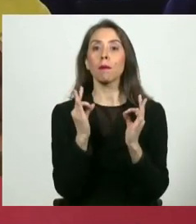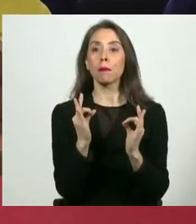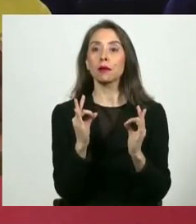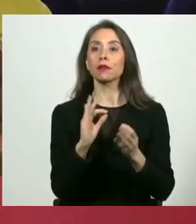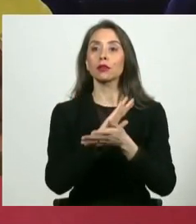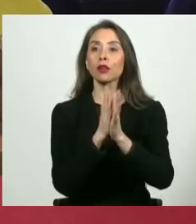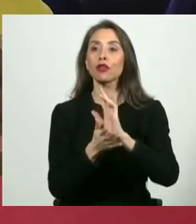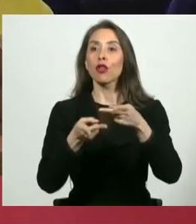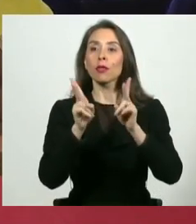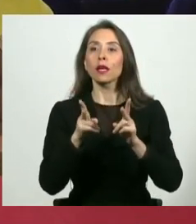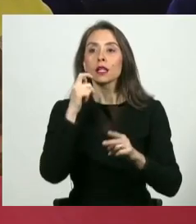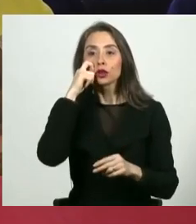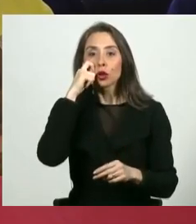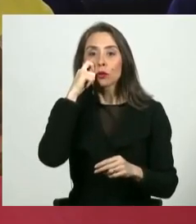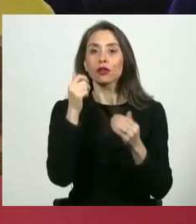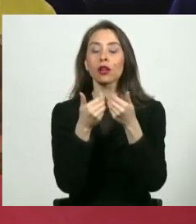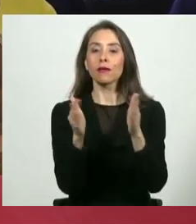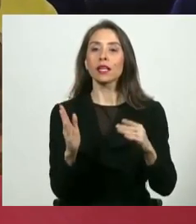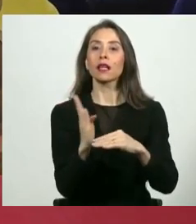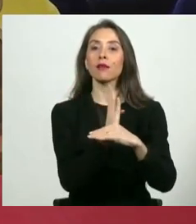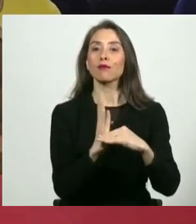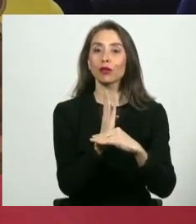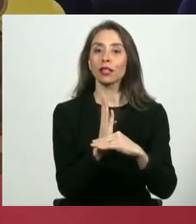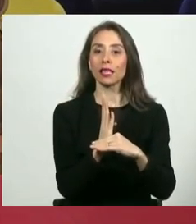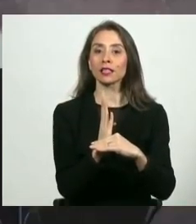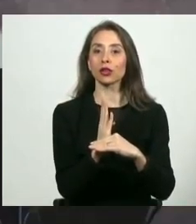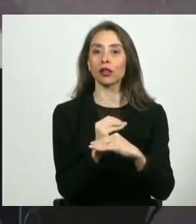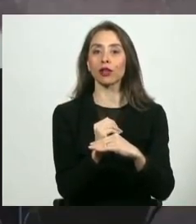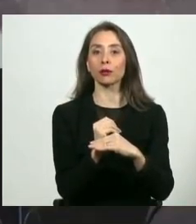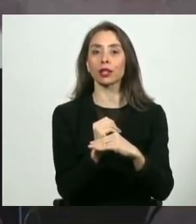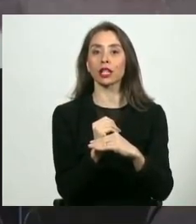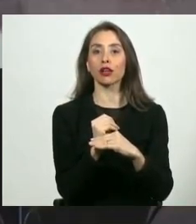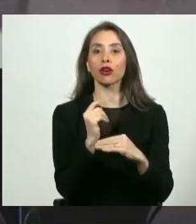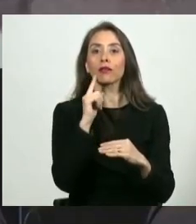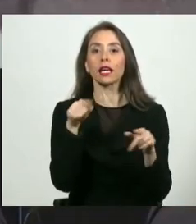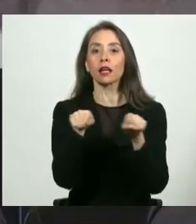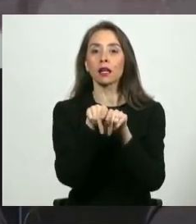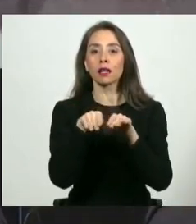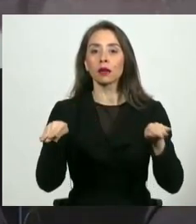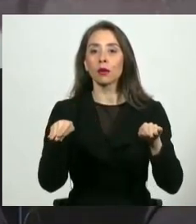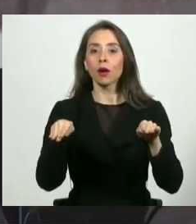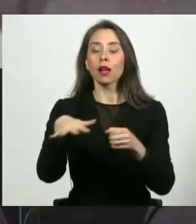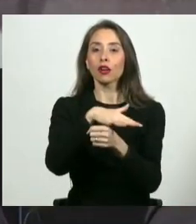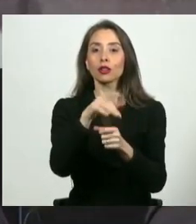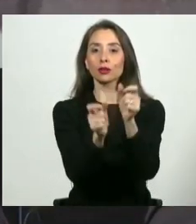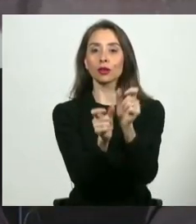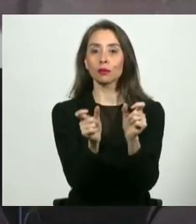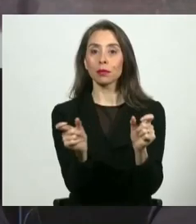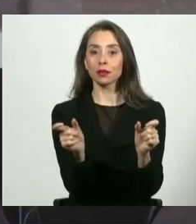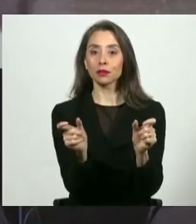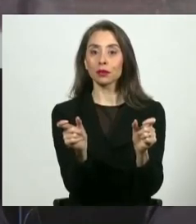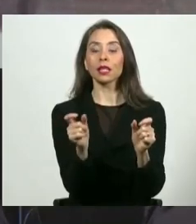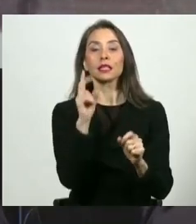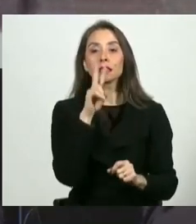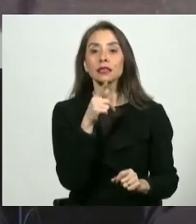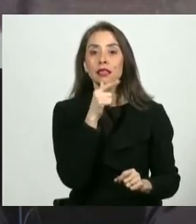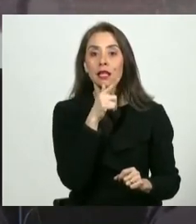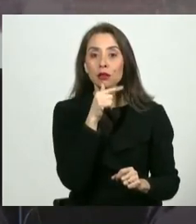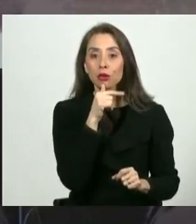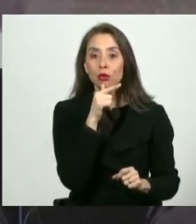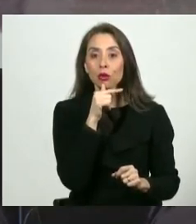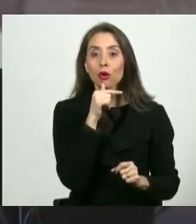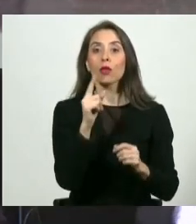todos los derechos humanos y libertades fundamentales en igualdad de condiciones que las demás personas. Sin lugar a dudas, esto incluye